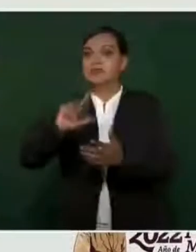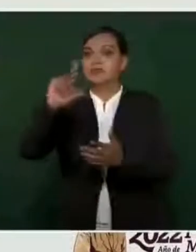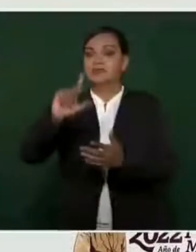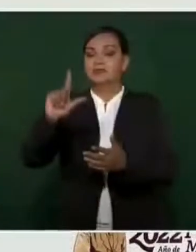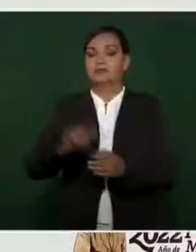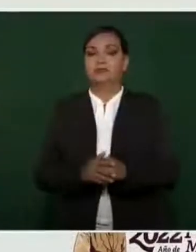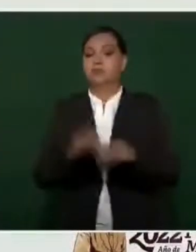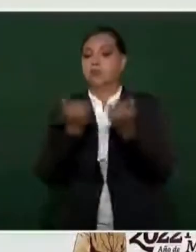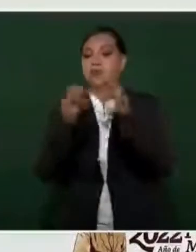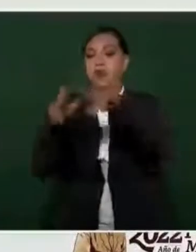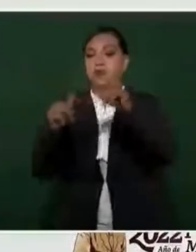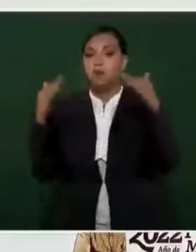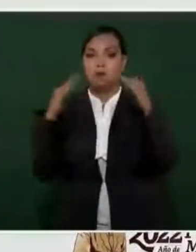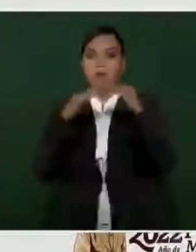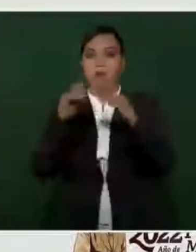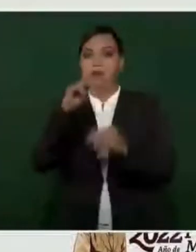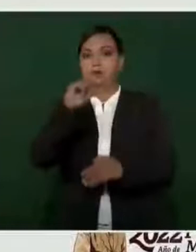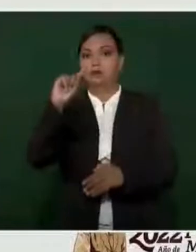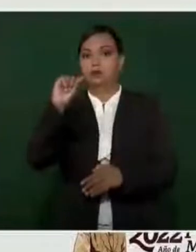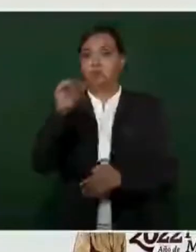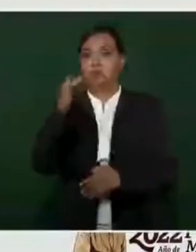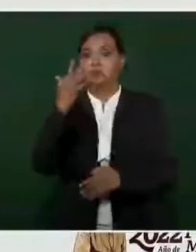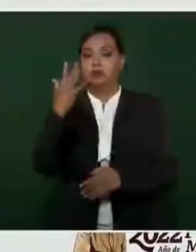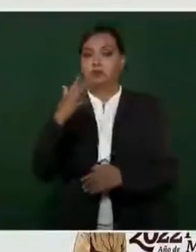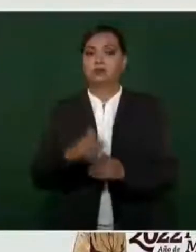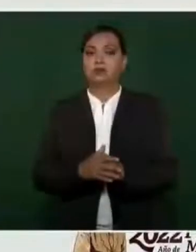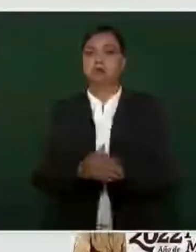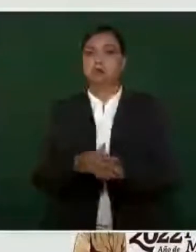habitación, 145 eventos, su